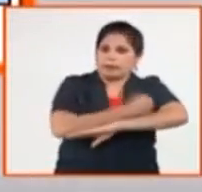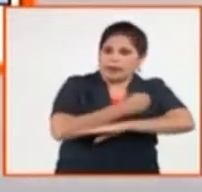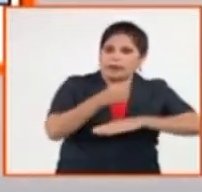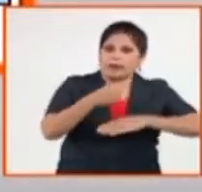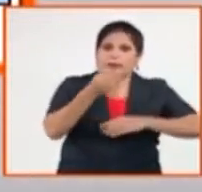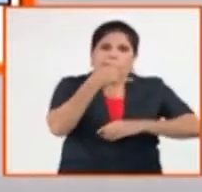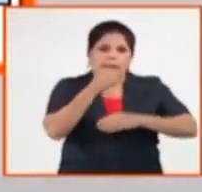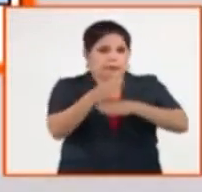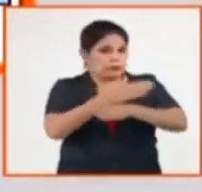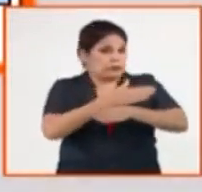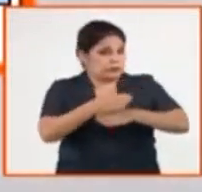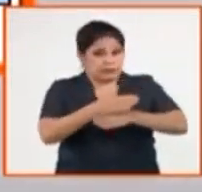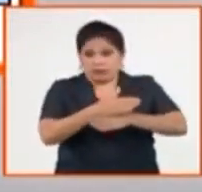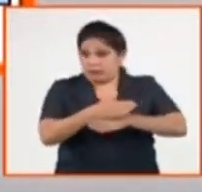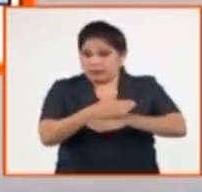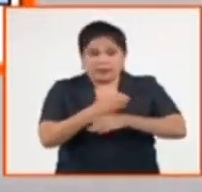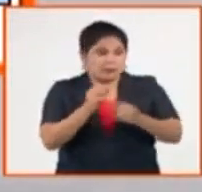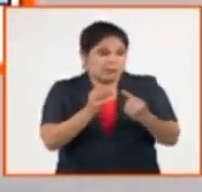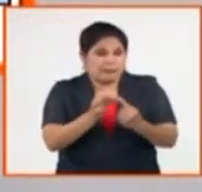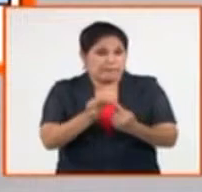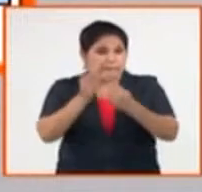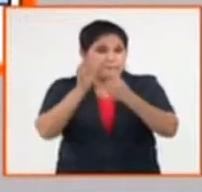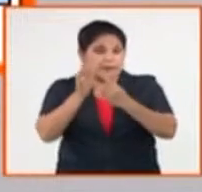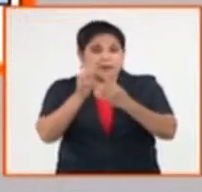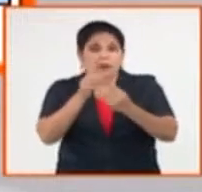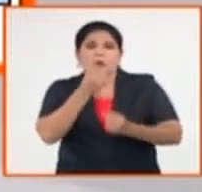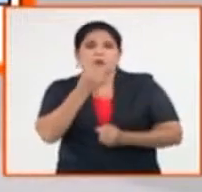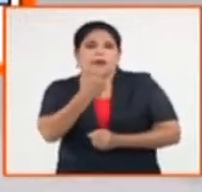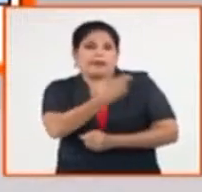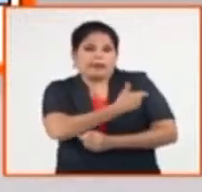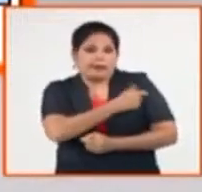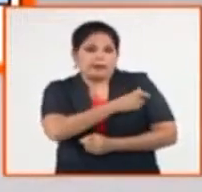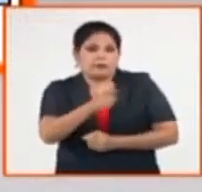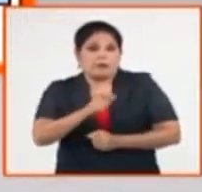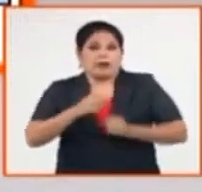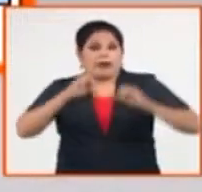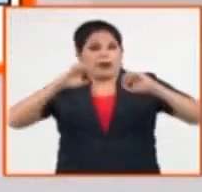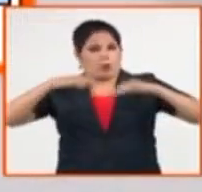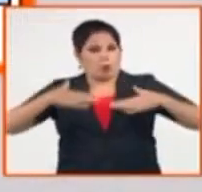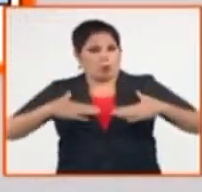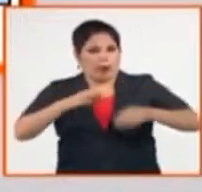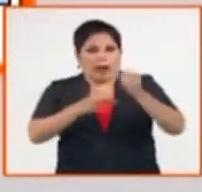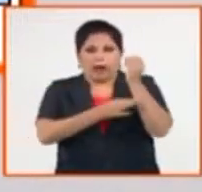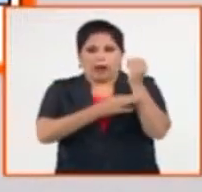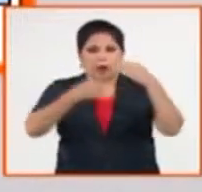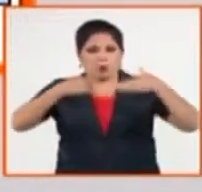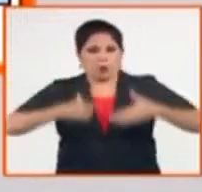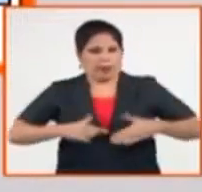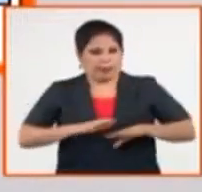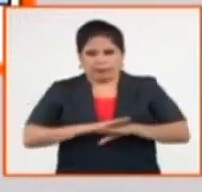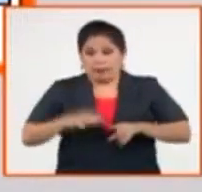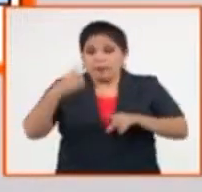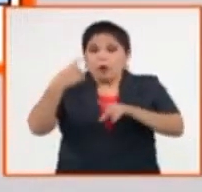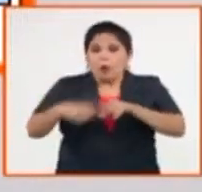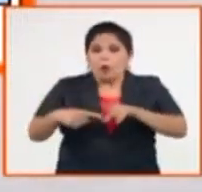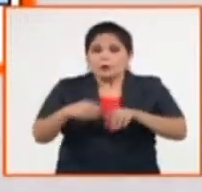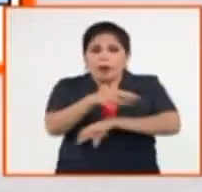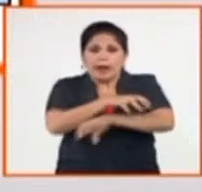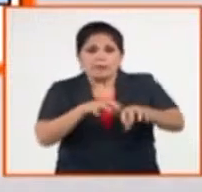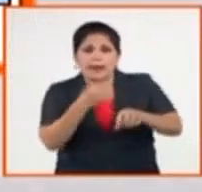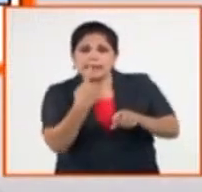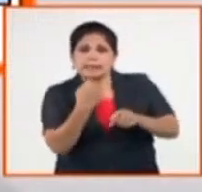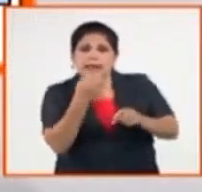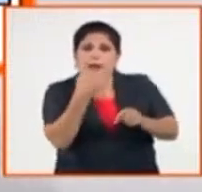medicamentos exclusivamente para uso humano. Son de las cuestiones que nosotros hemos venido